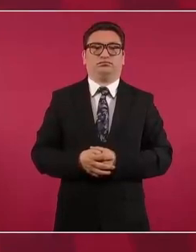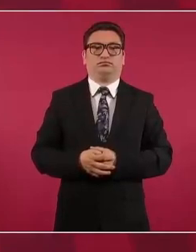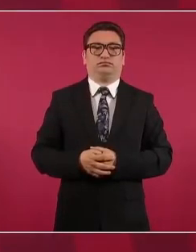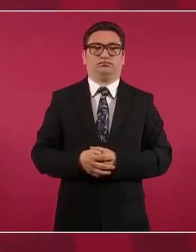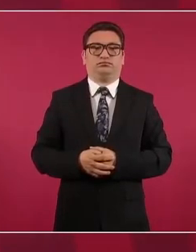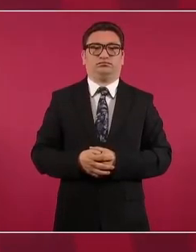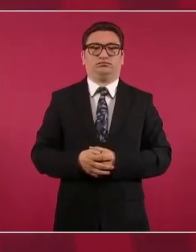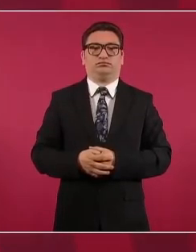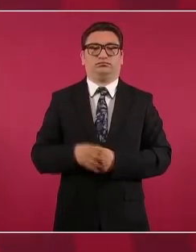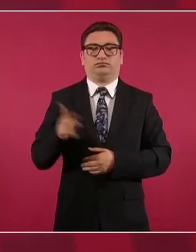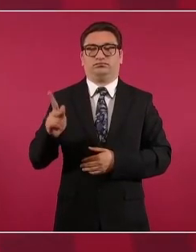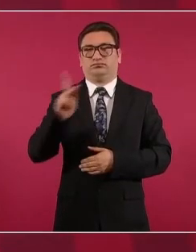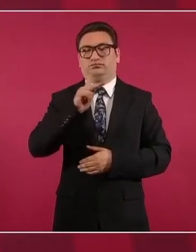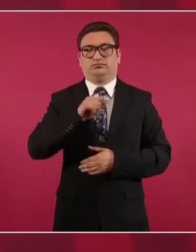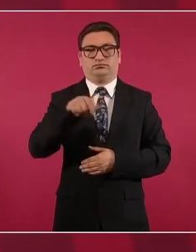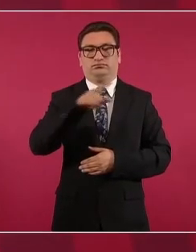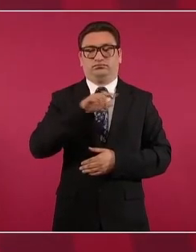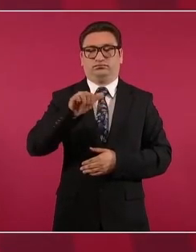Américo Villarreal,